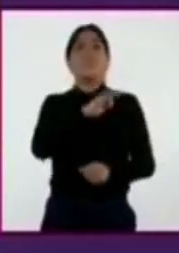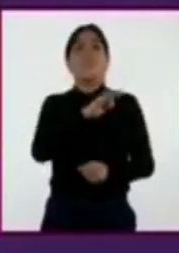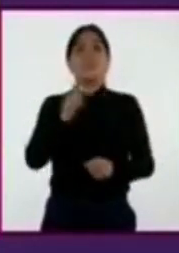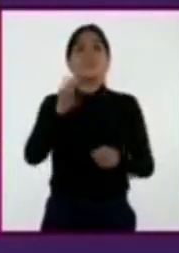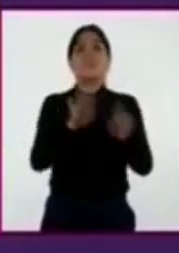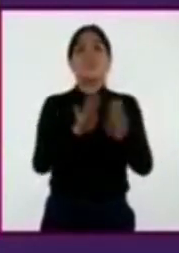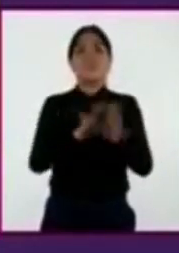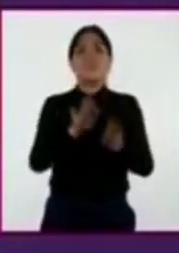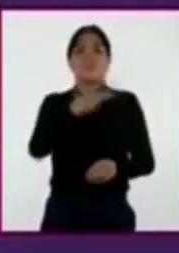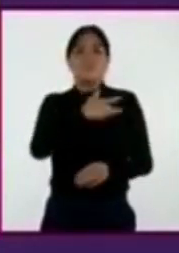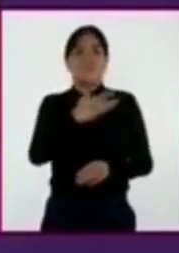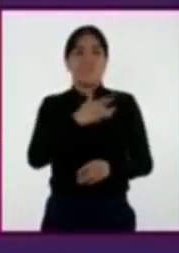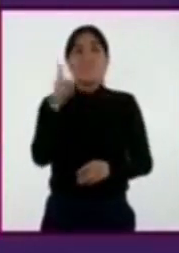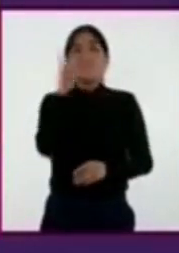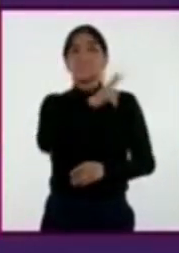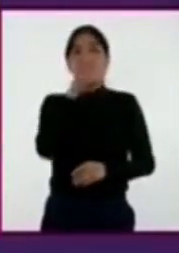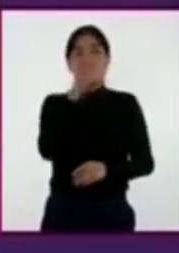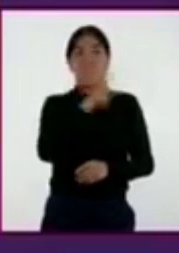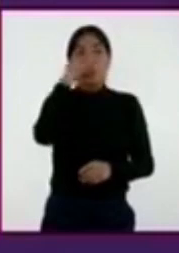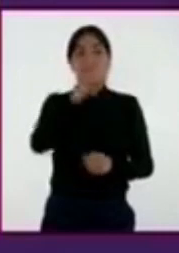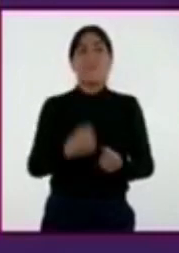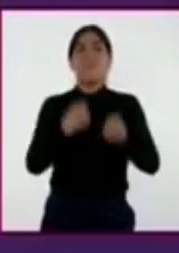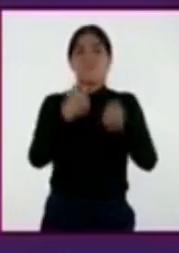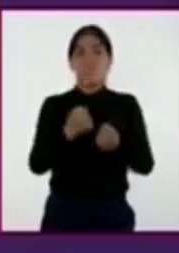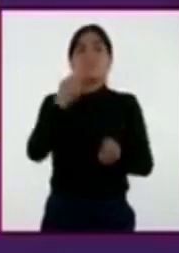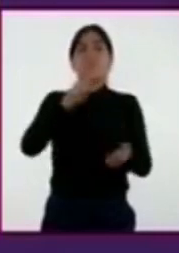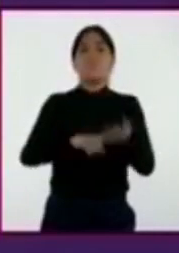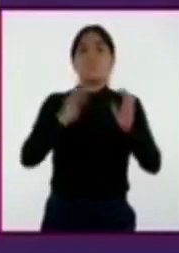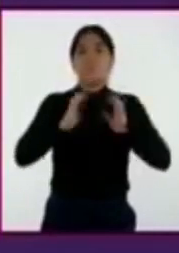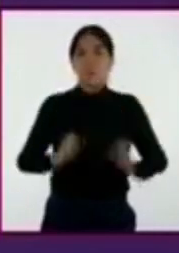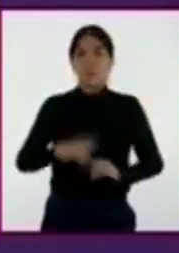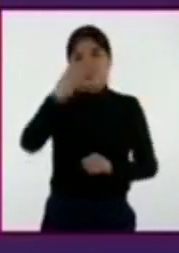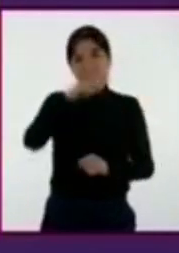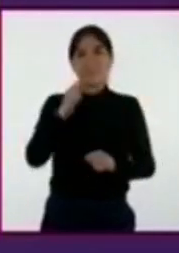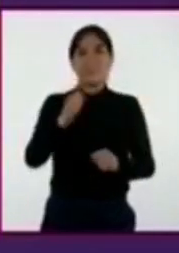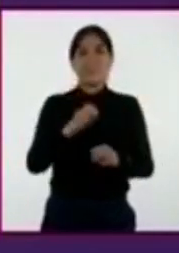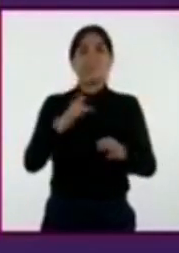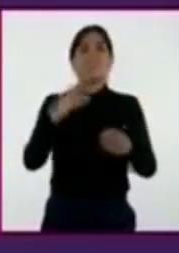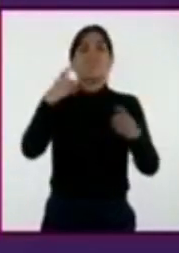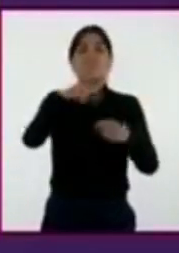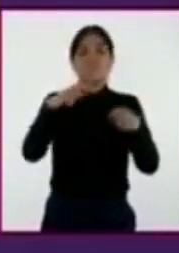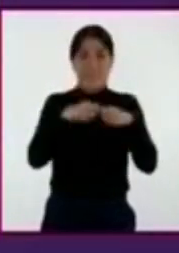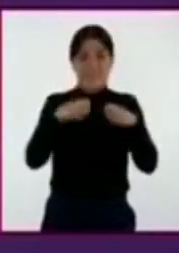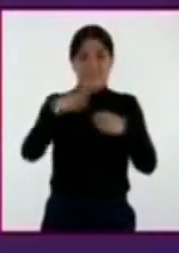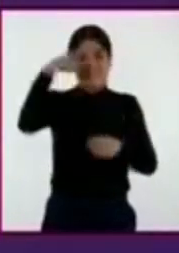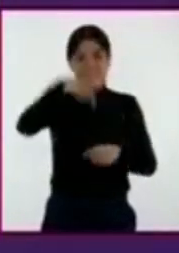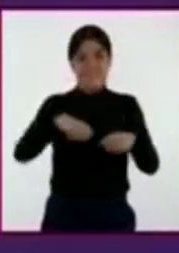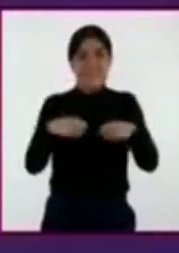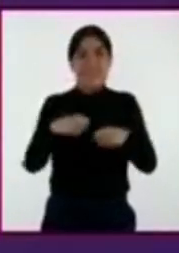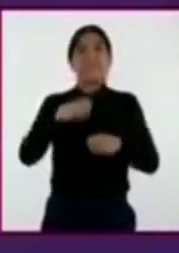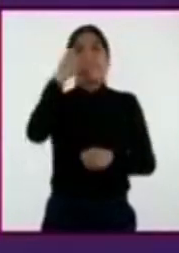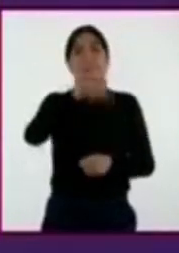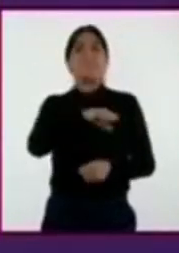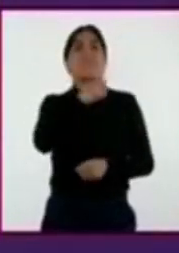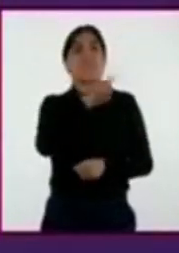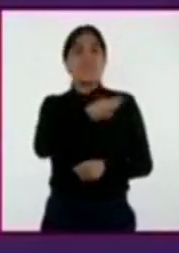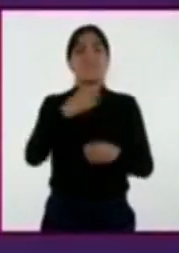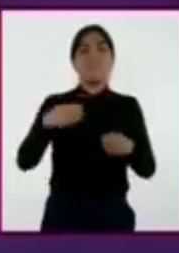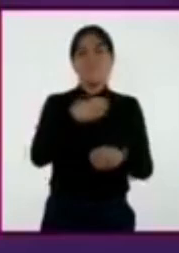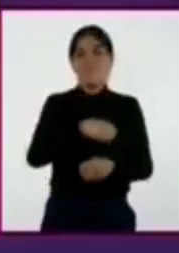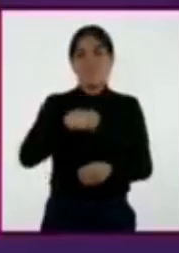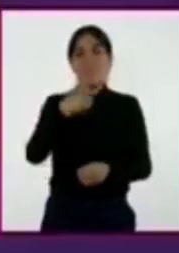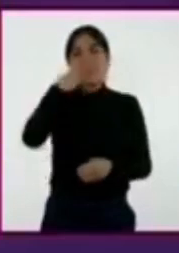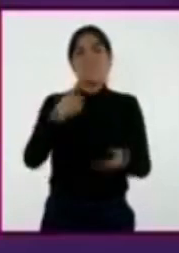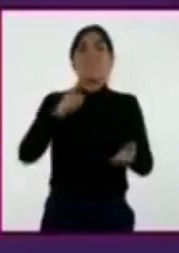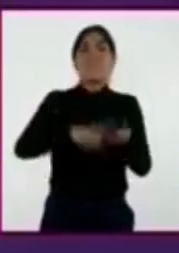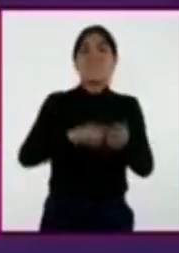aparato cardiorrespiratorio, al fortalecimiento óseo, a la maduración del sistema nervioso, a la salud emocional, previniendo con esto